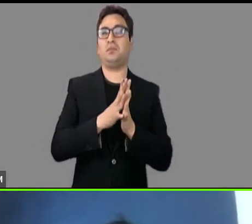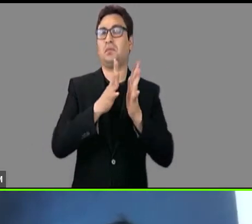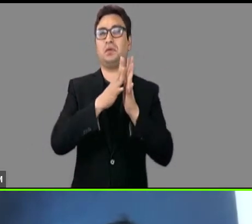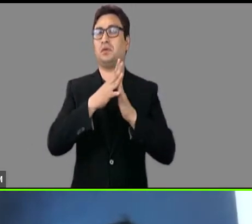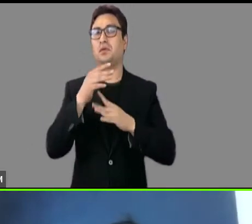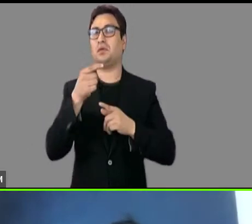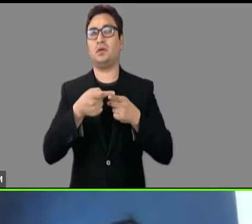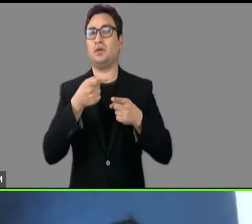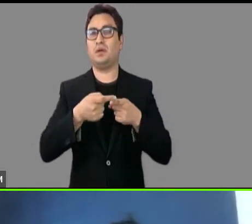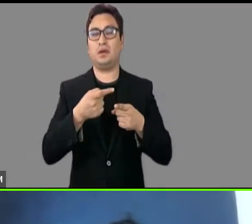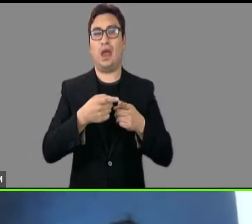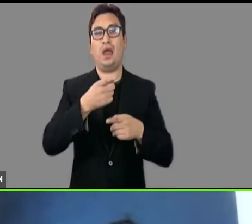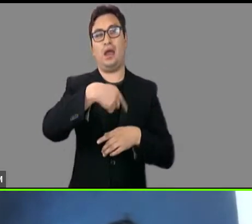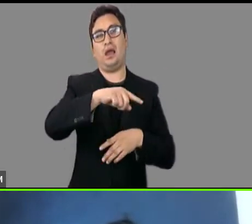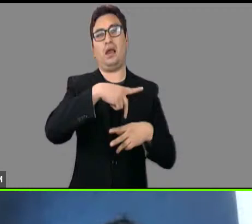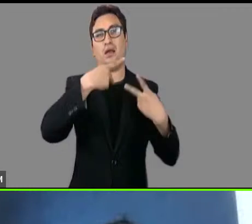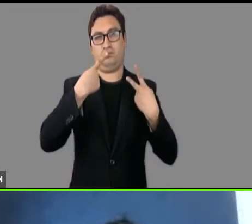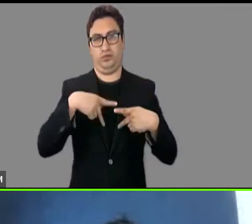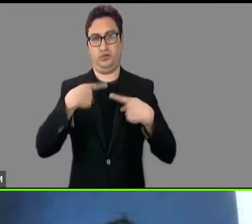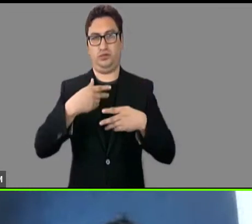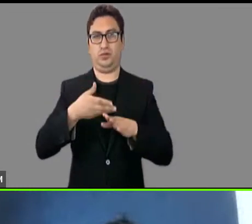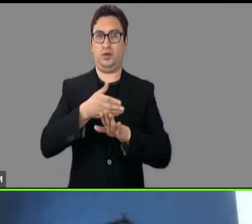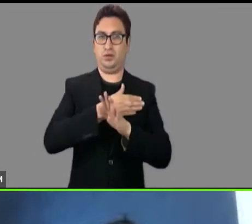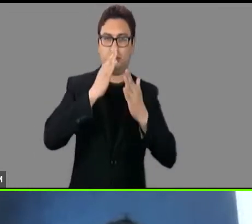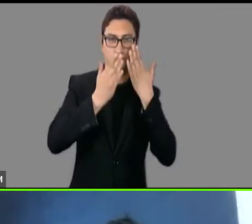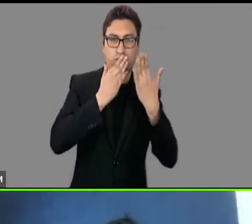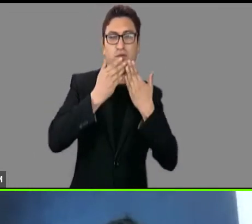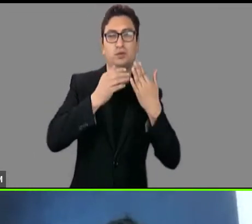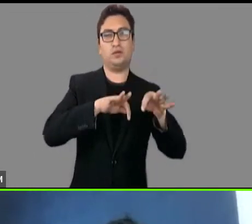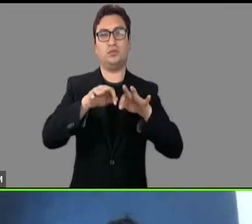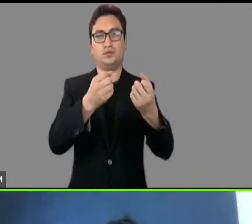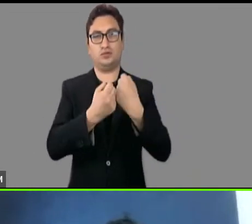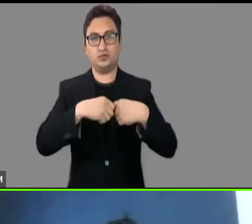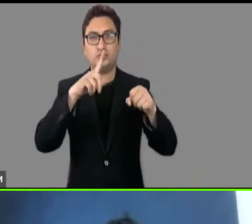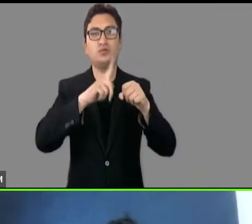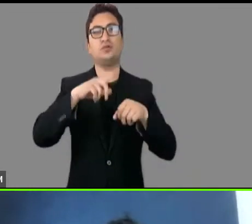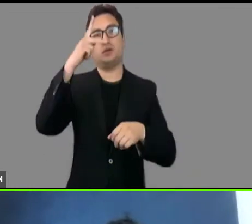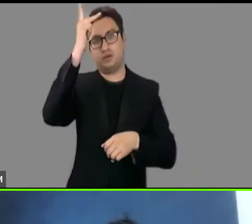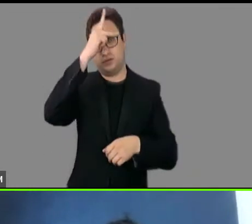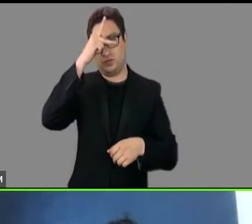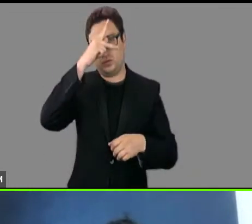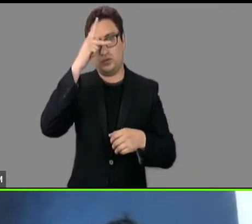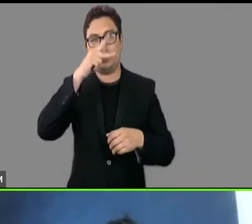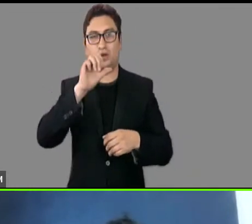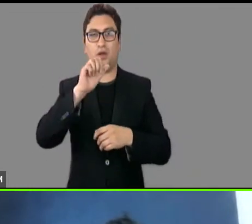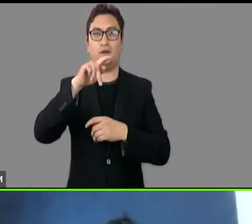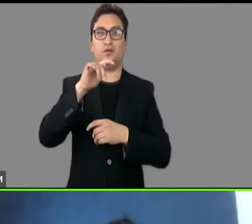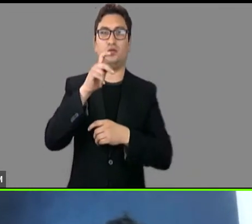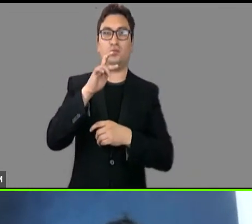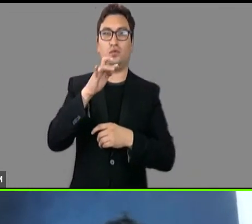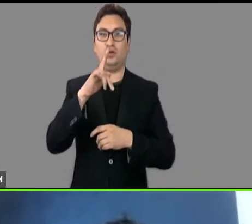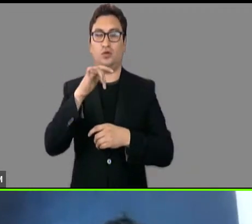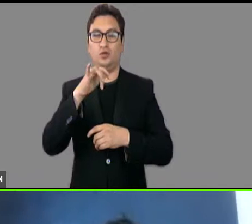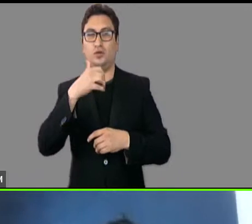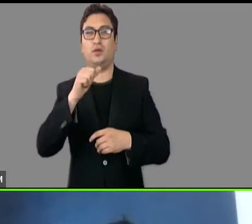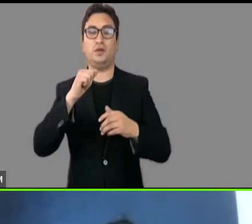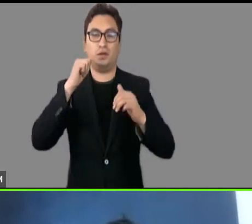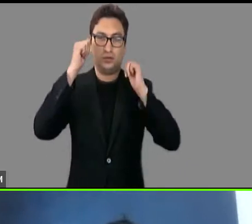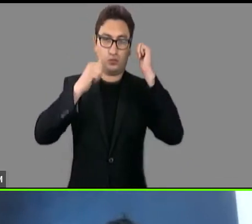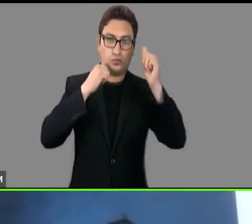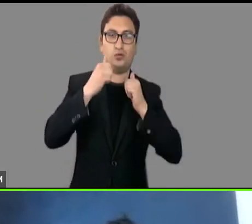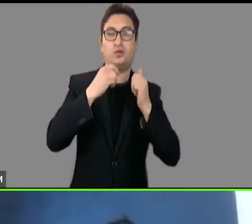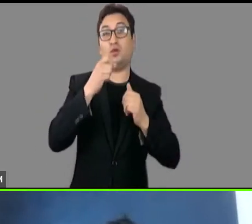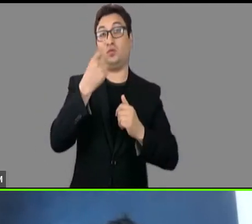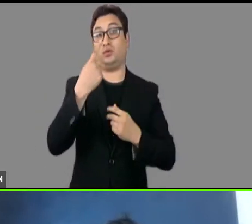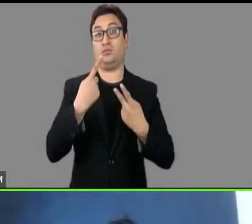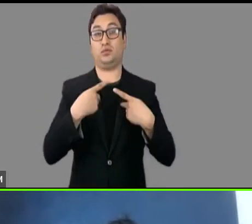personas que estudiaron, por ejemplo, trabajo social, psicología, antropología también. Hay una persona que estudió derecho.